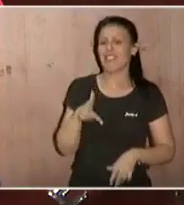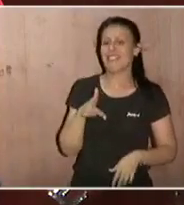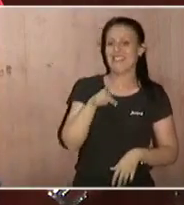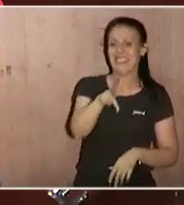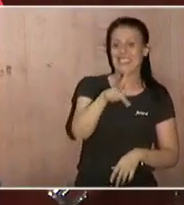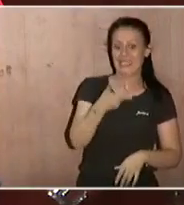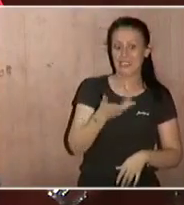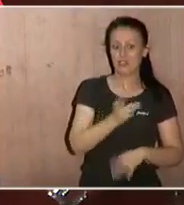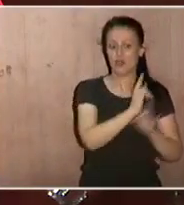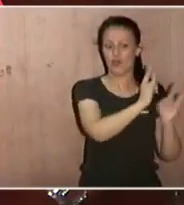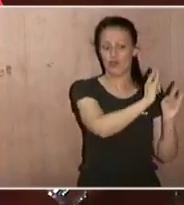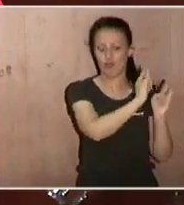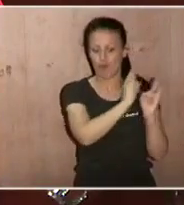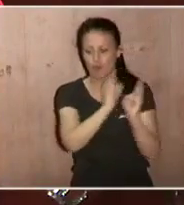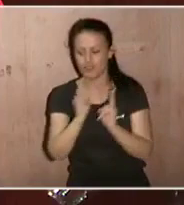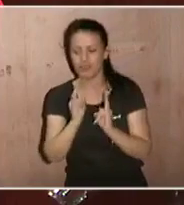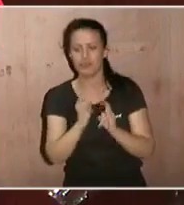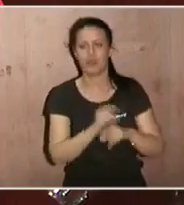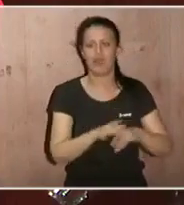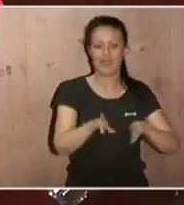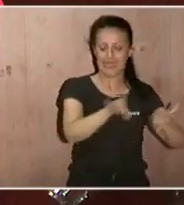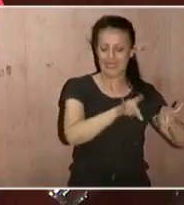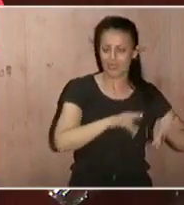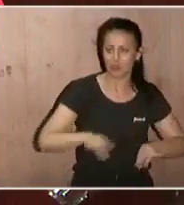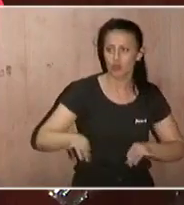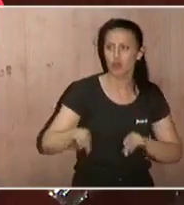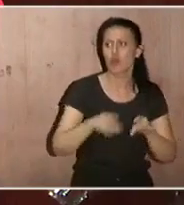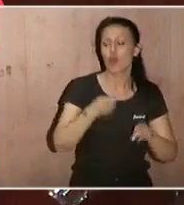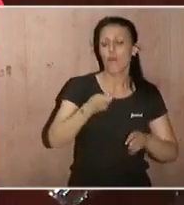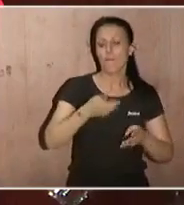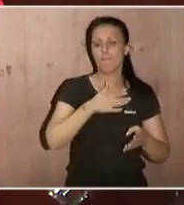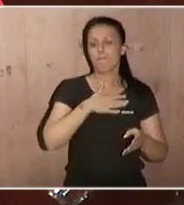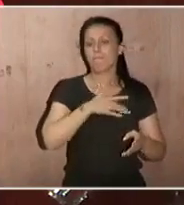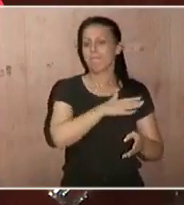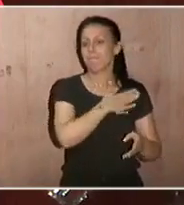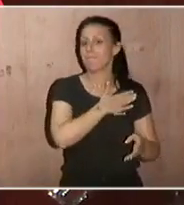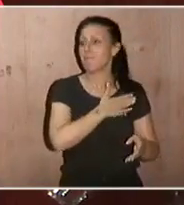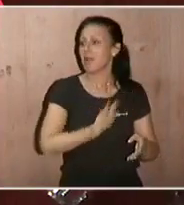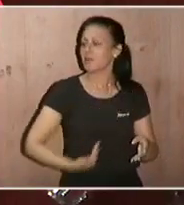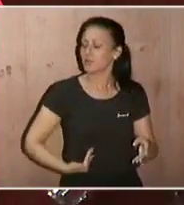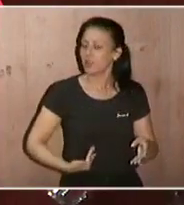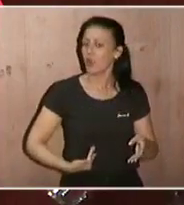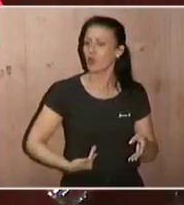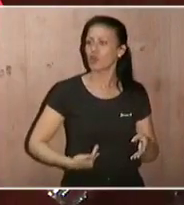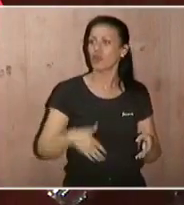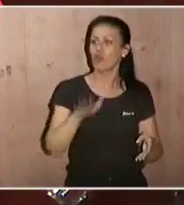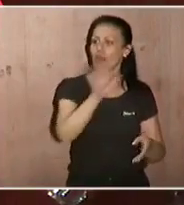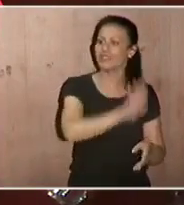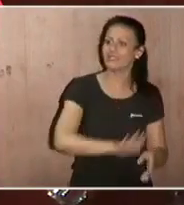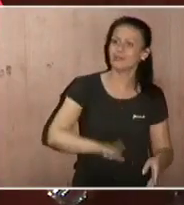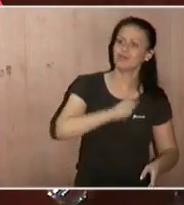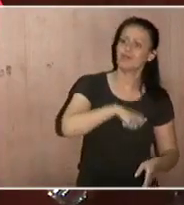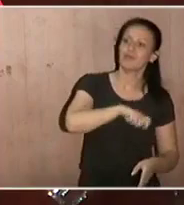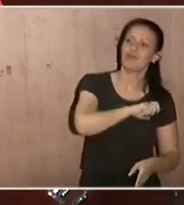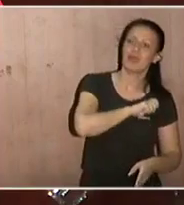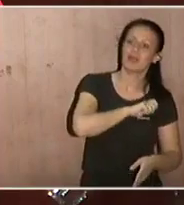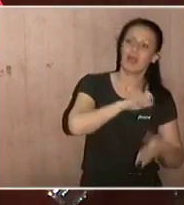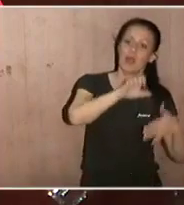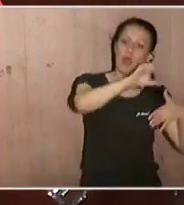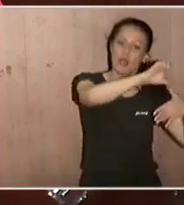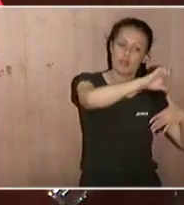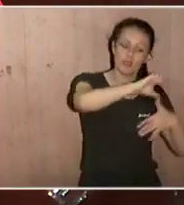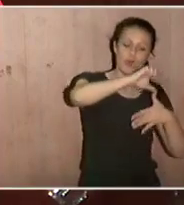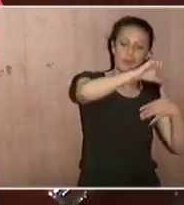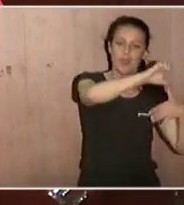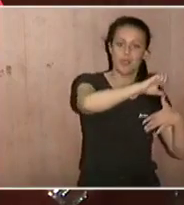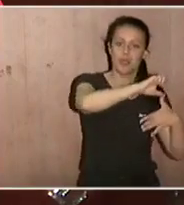Política ecológica y pluralismo territorial, El patrimonio natural en España y Latinoamérica o Conservar el